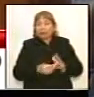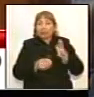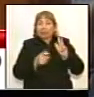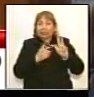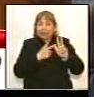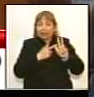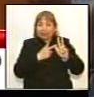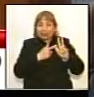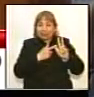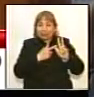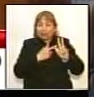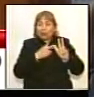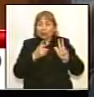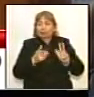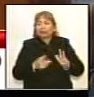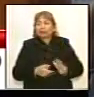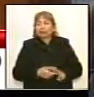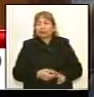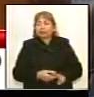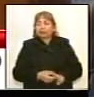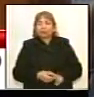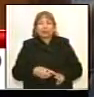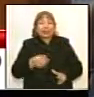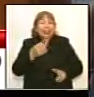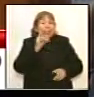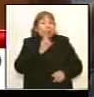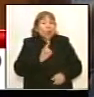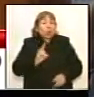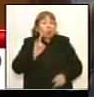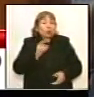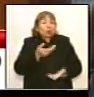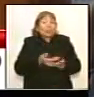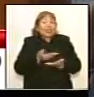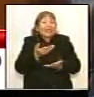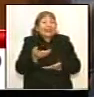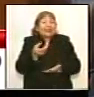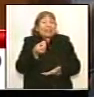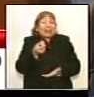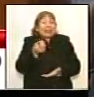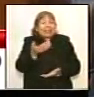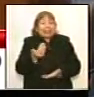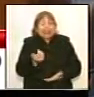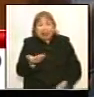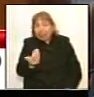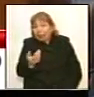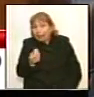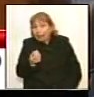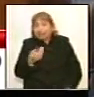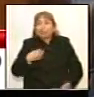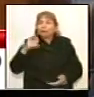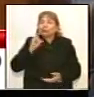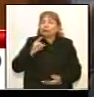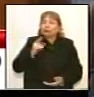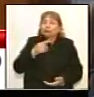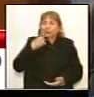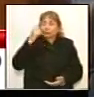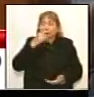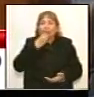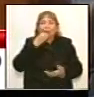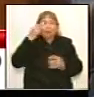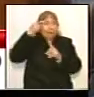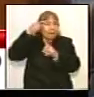tercer lugar, que el uso que le dé el que recibe debe ser para un